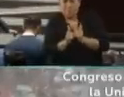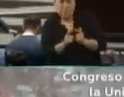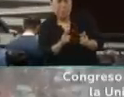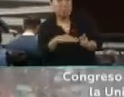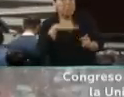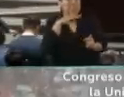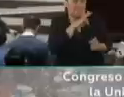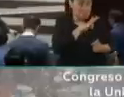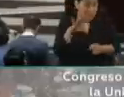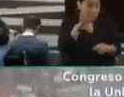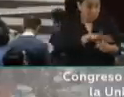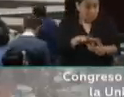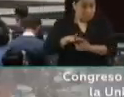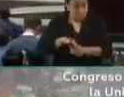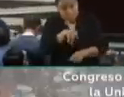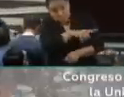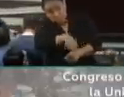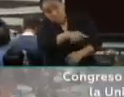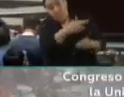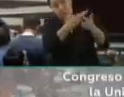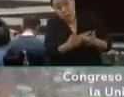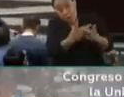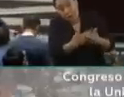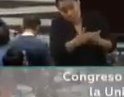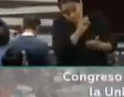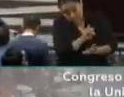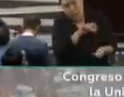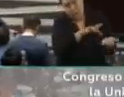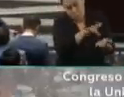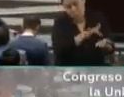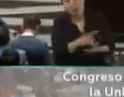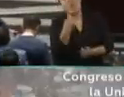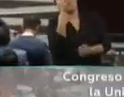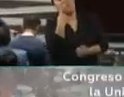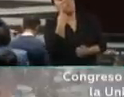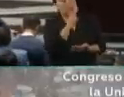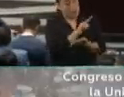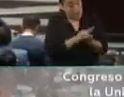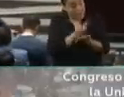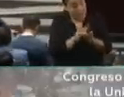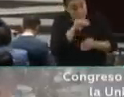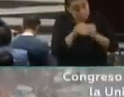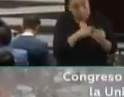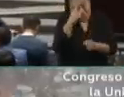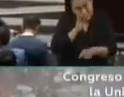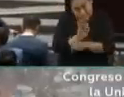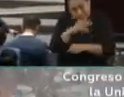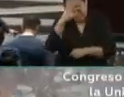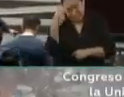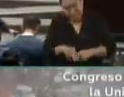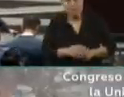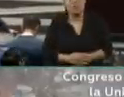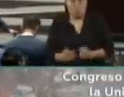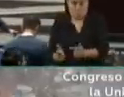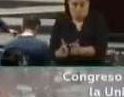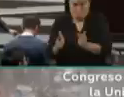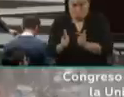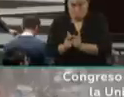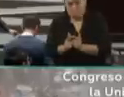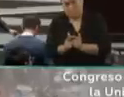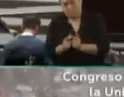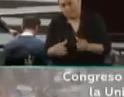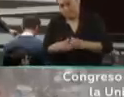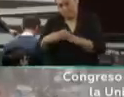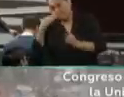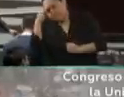con la mayoría siempre y cuando se trate de acciones a favor de México. Oposición que busca consenso